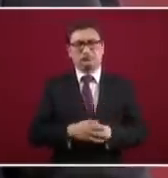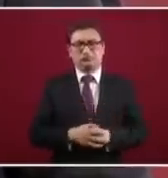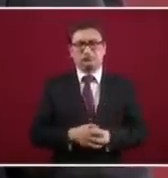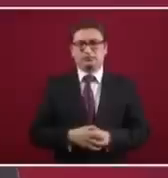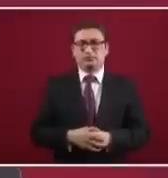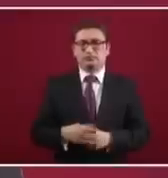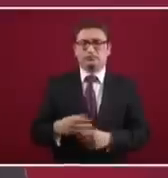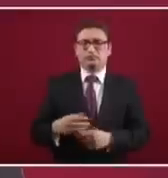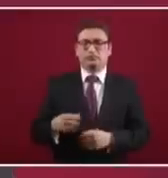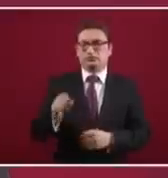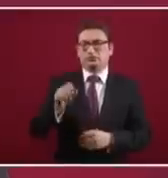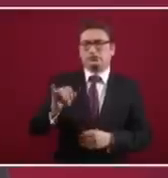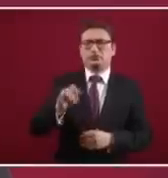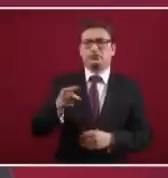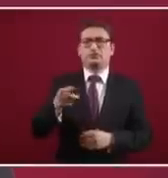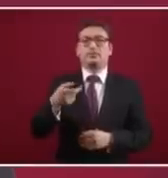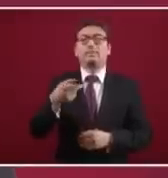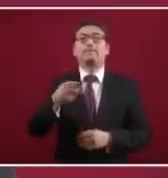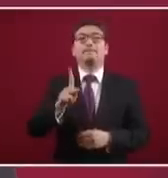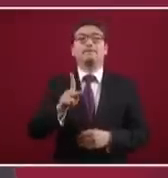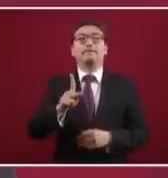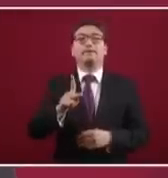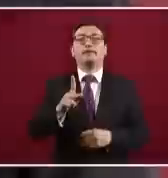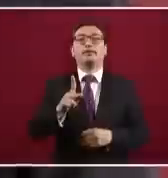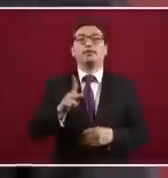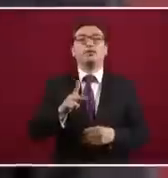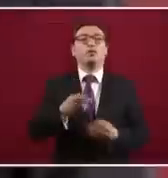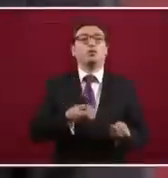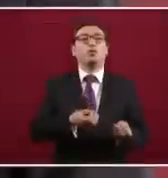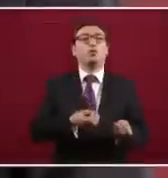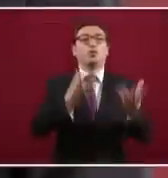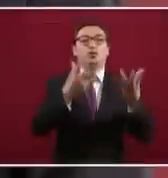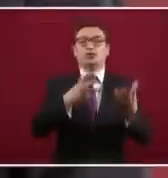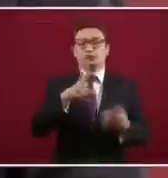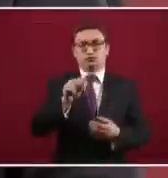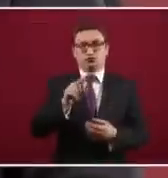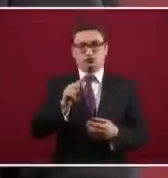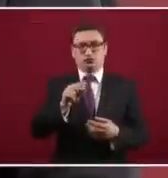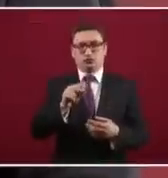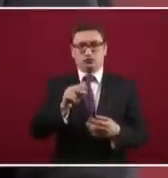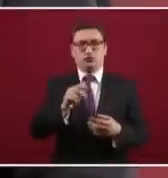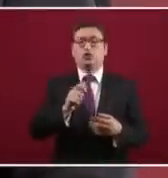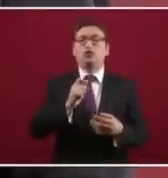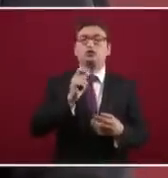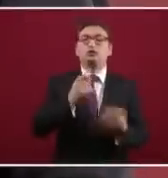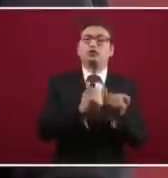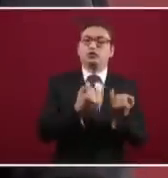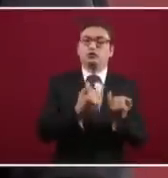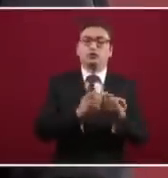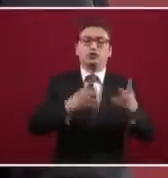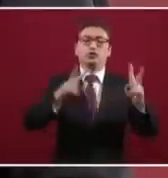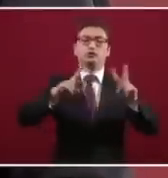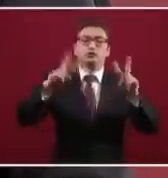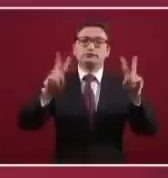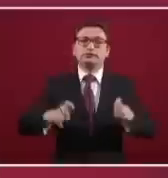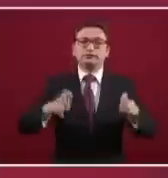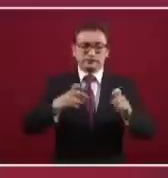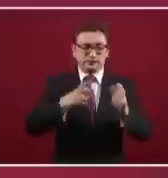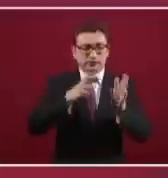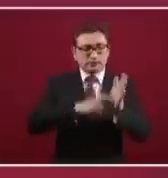Sí, pero además no solo lo cuantitativo, sino la profundidad de las